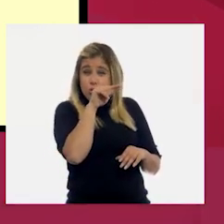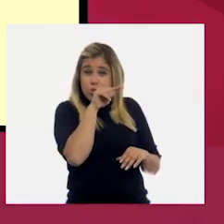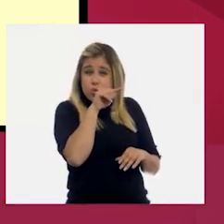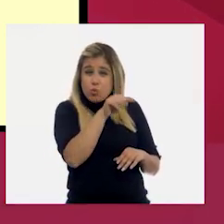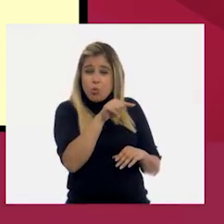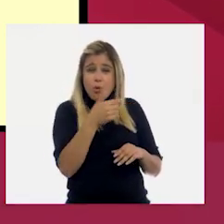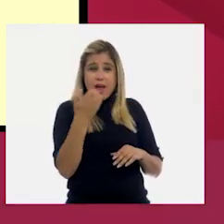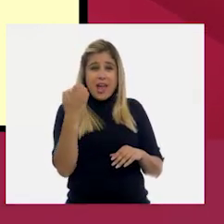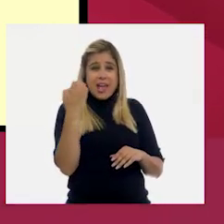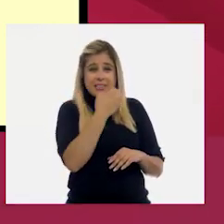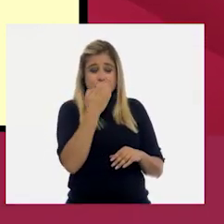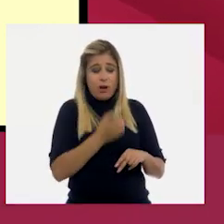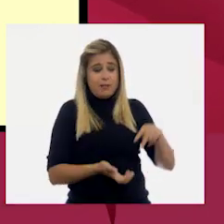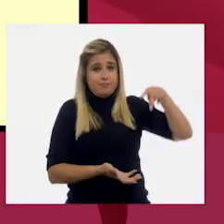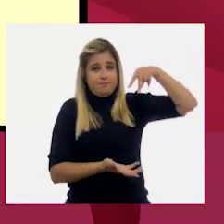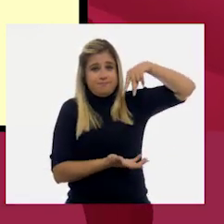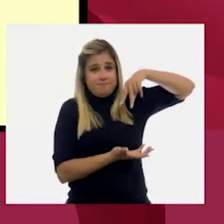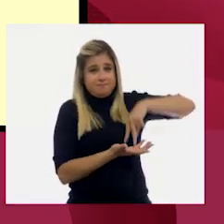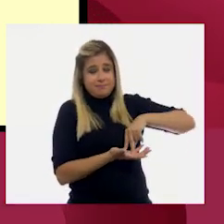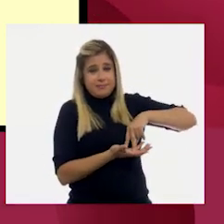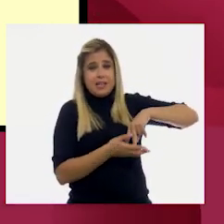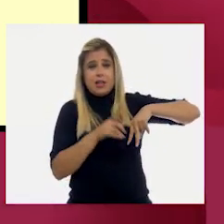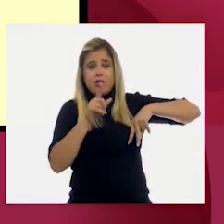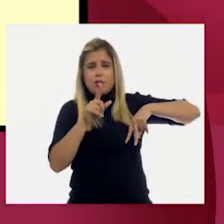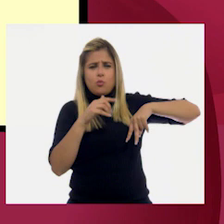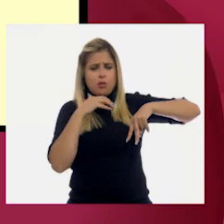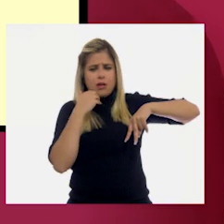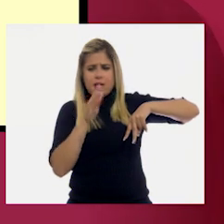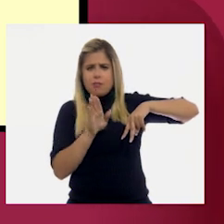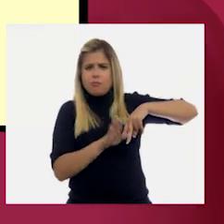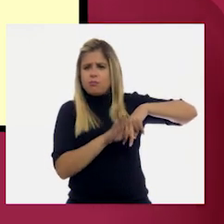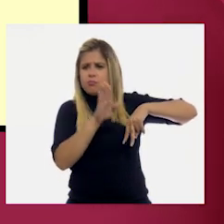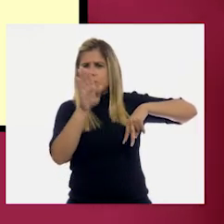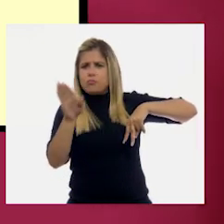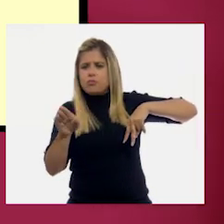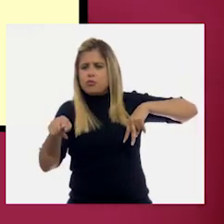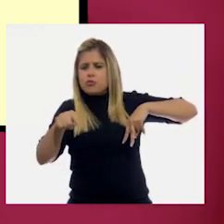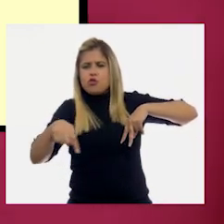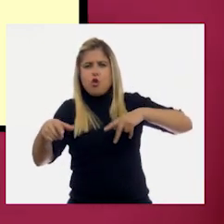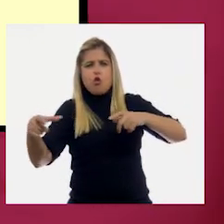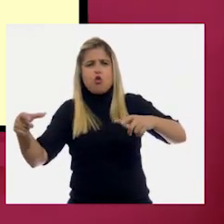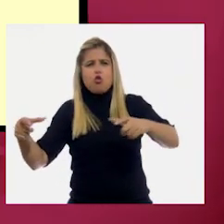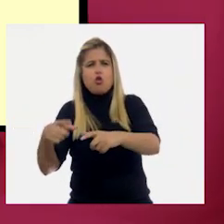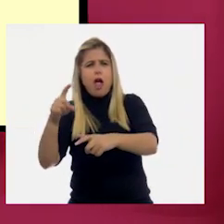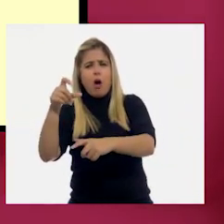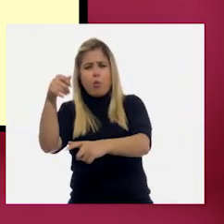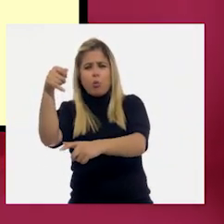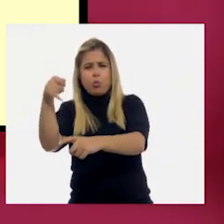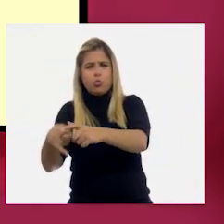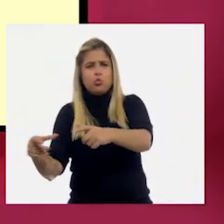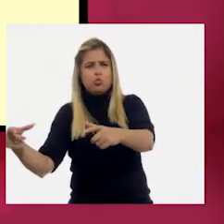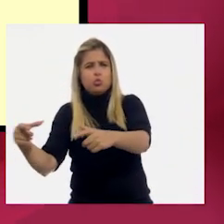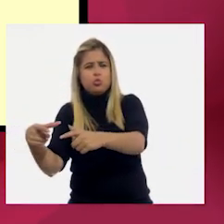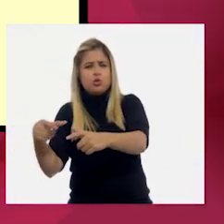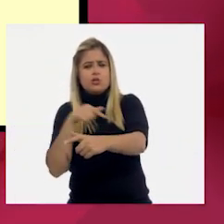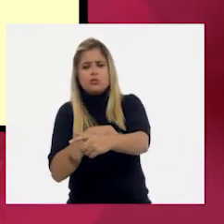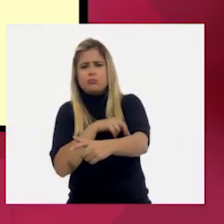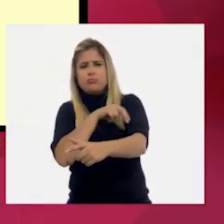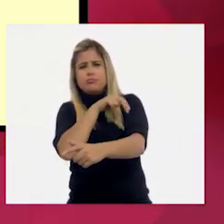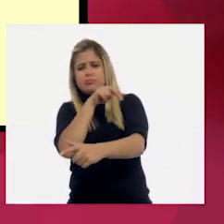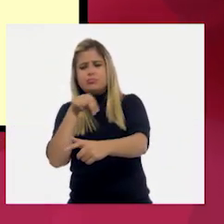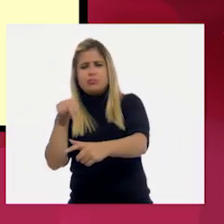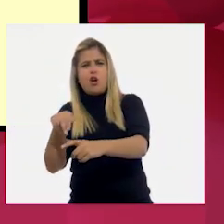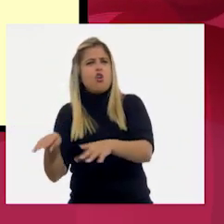en la escuela Ajá. y quieres llegar a la Poza Chica, ¿cómo llegarías? A ver,